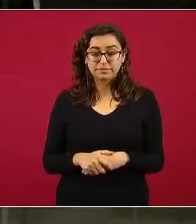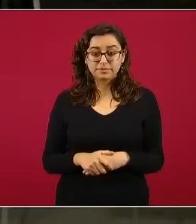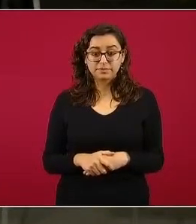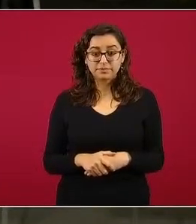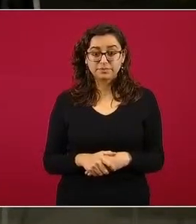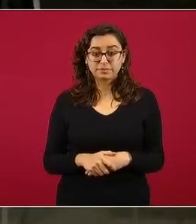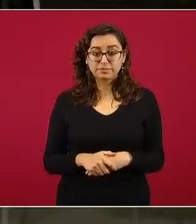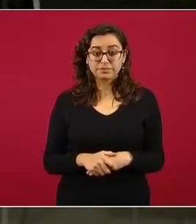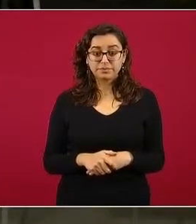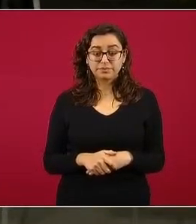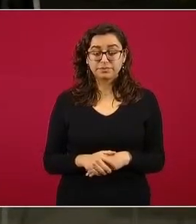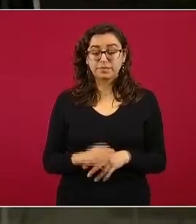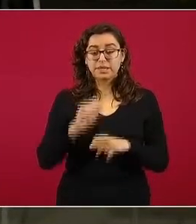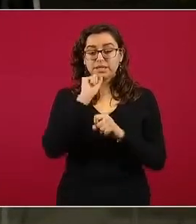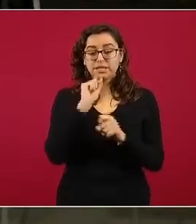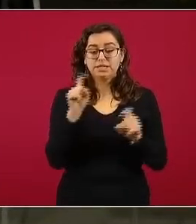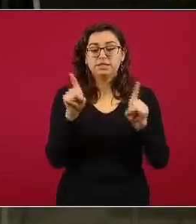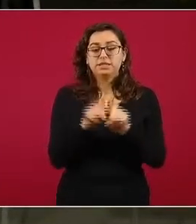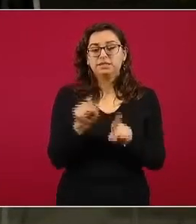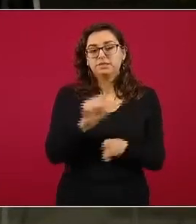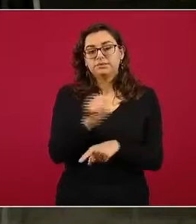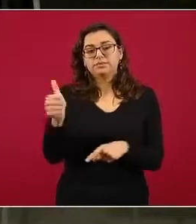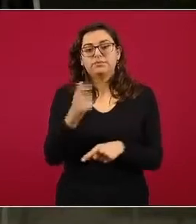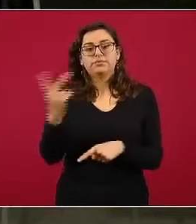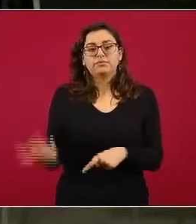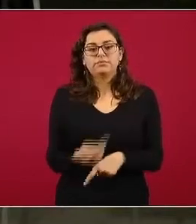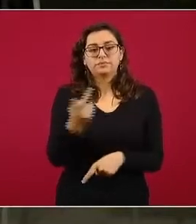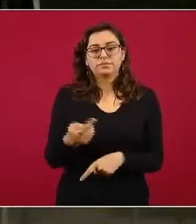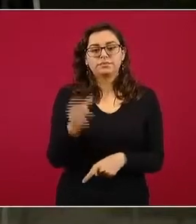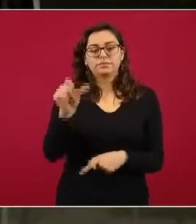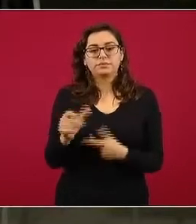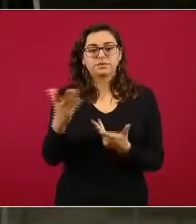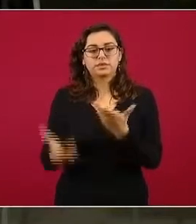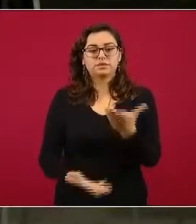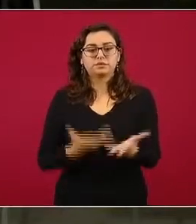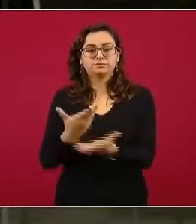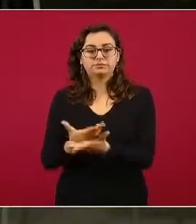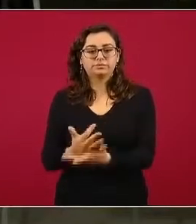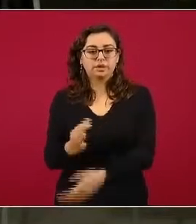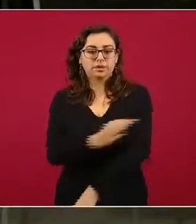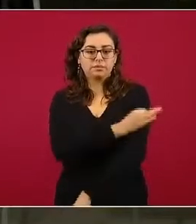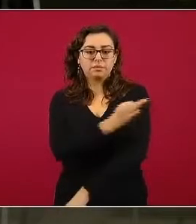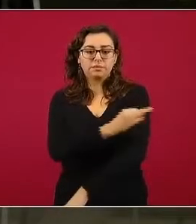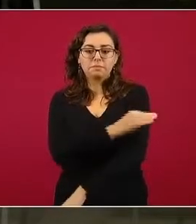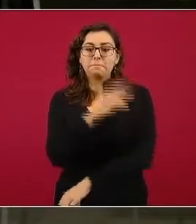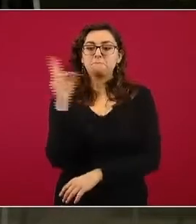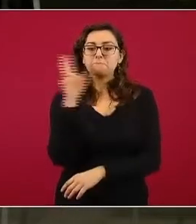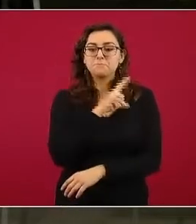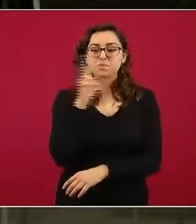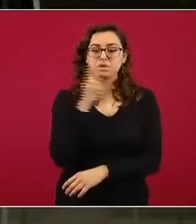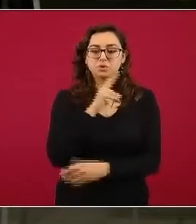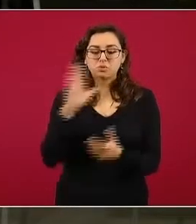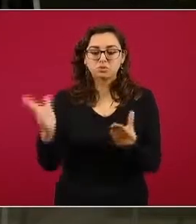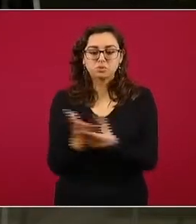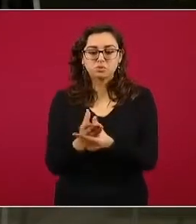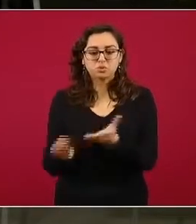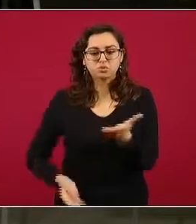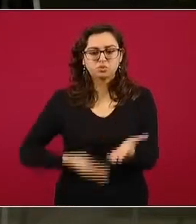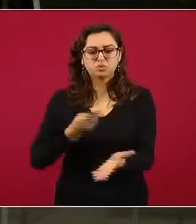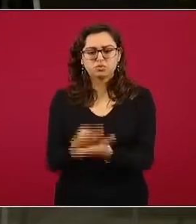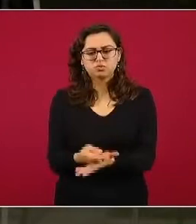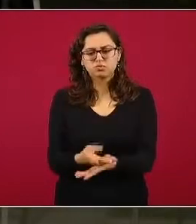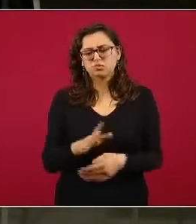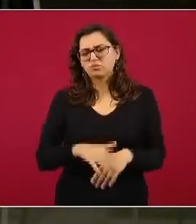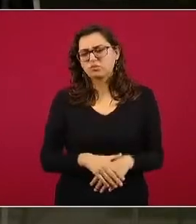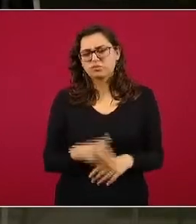se presentó el expediente clínico de la vacuna rusa. Lo que no entendí es que si la vacuna rusa